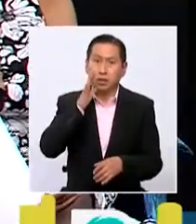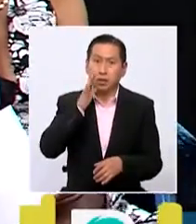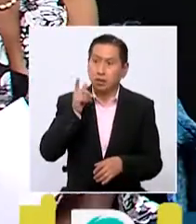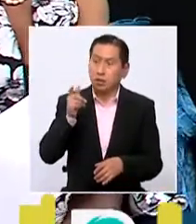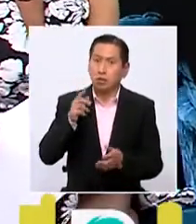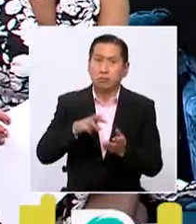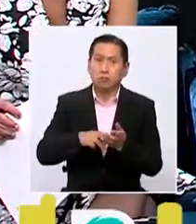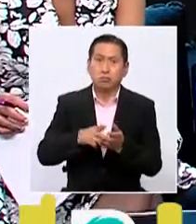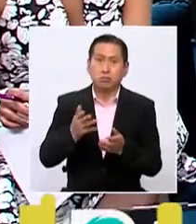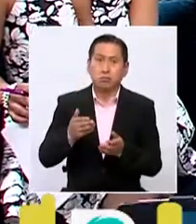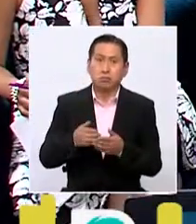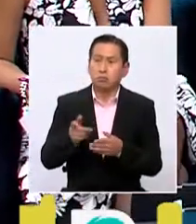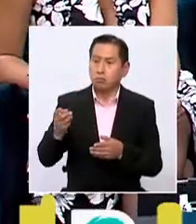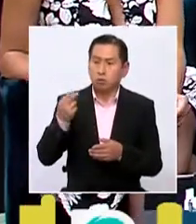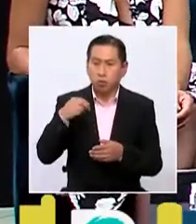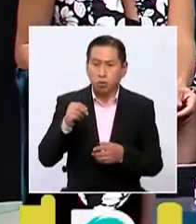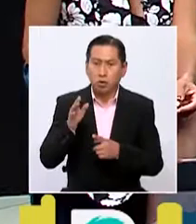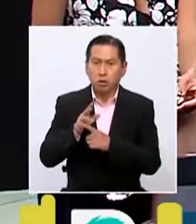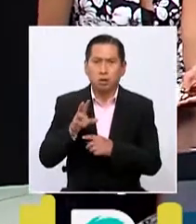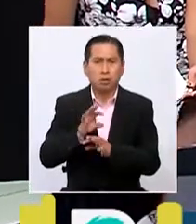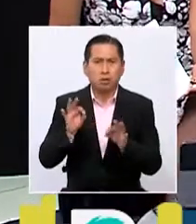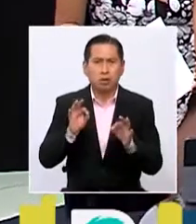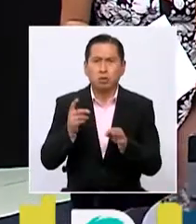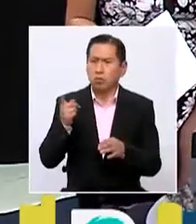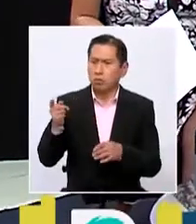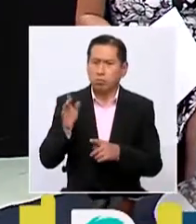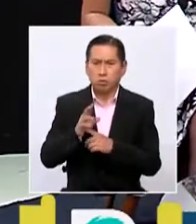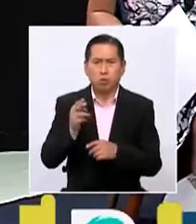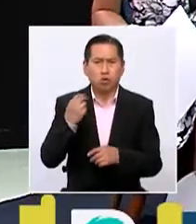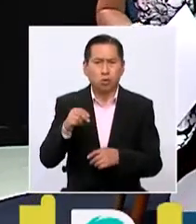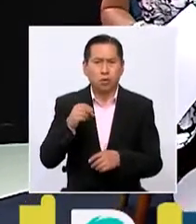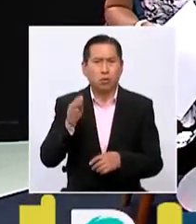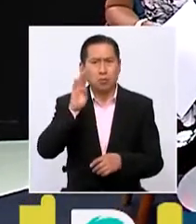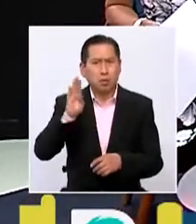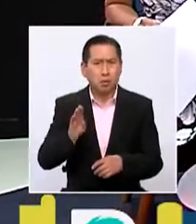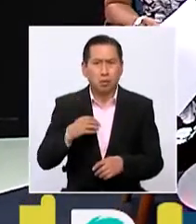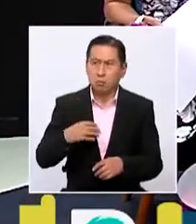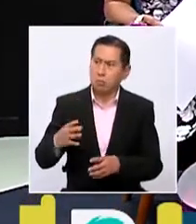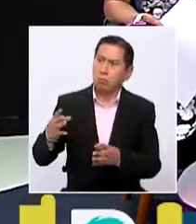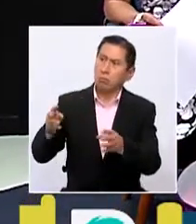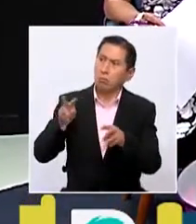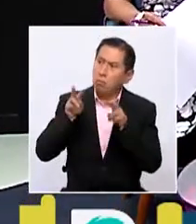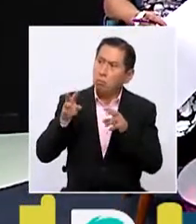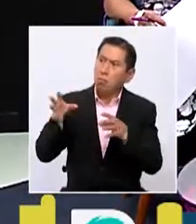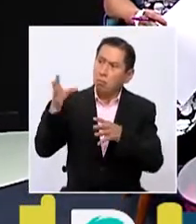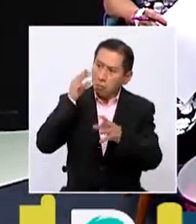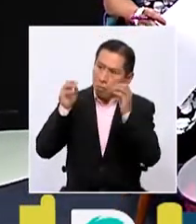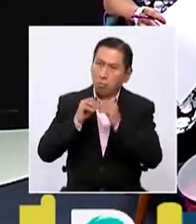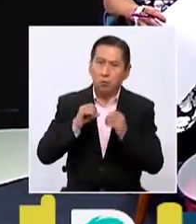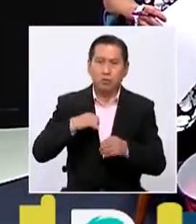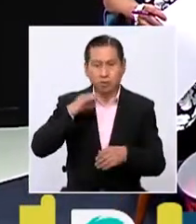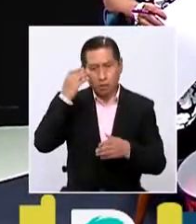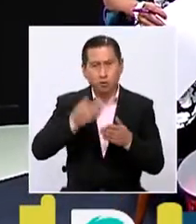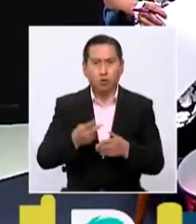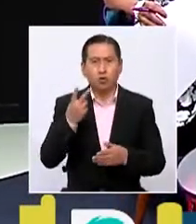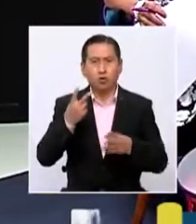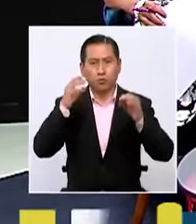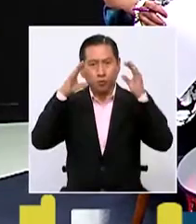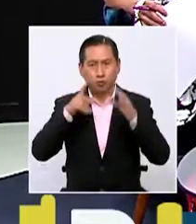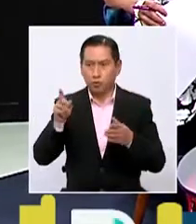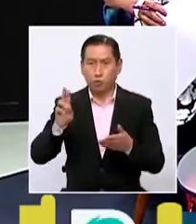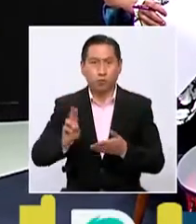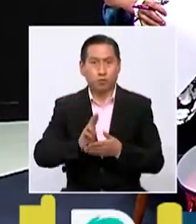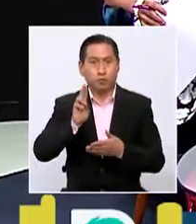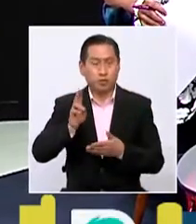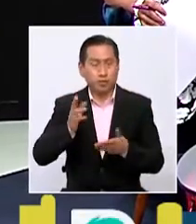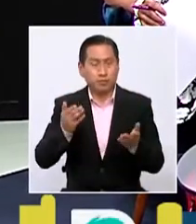dejaban ver novelas ni cosas, solamente novelas brasileras. Y entonces, sí, soy hijo de dos profesores